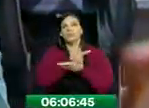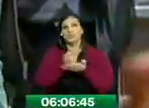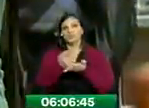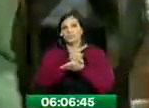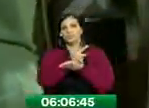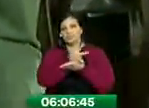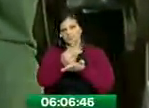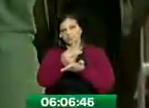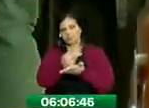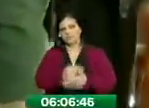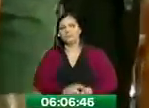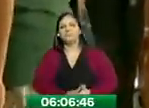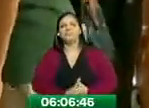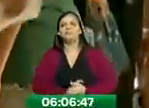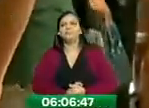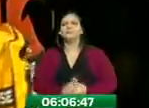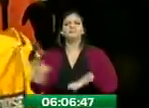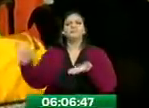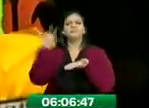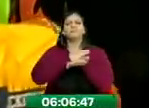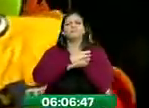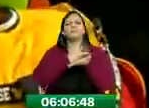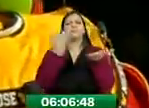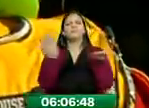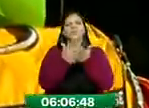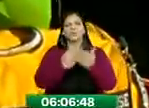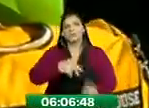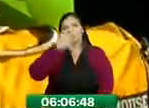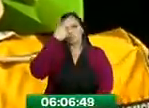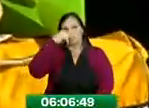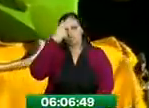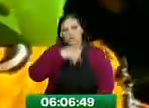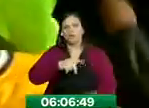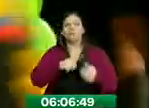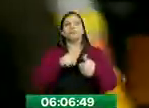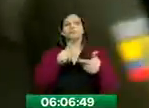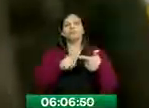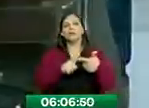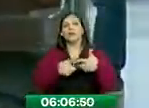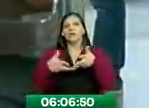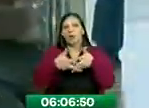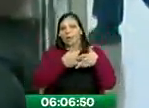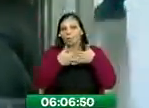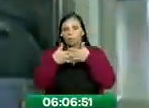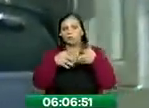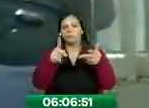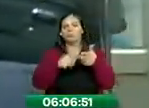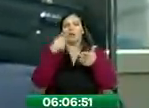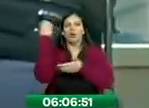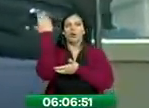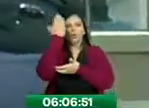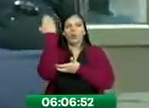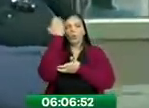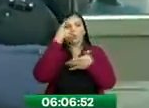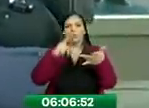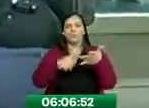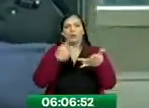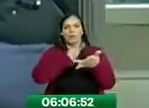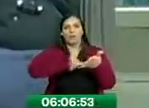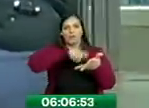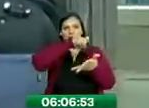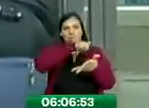en llegar fueron desde México, Texas, Colombia, España, Panamá y San